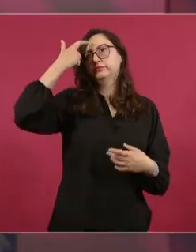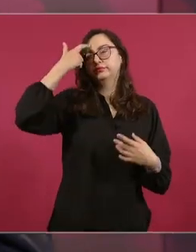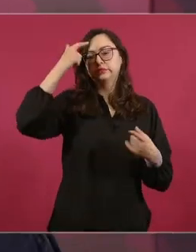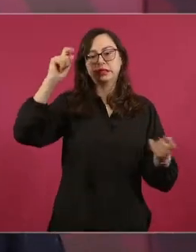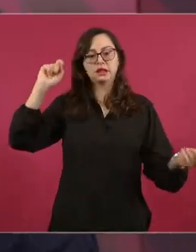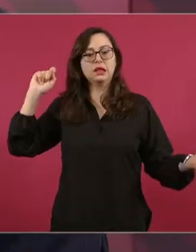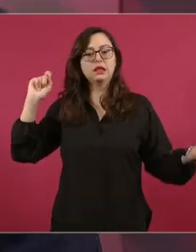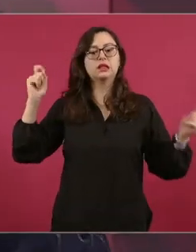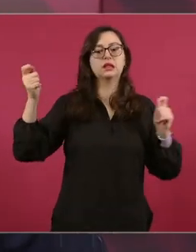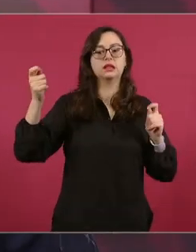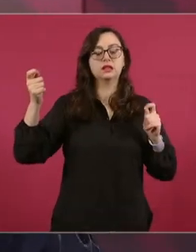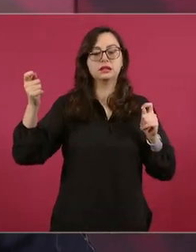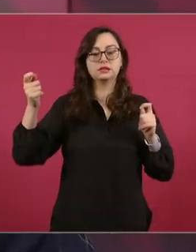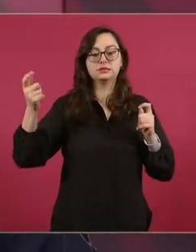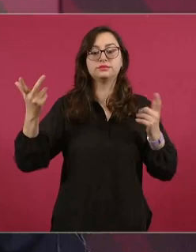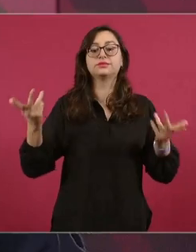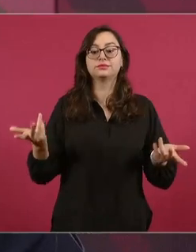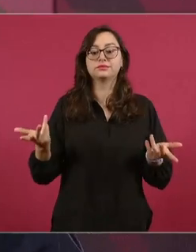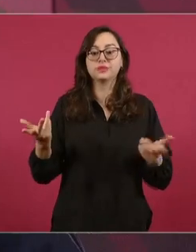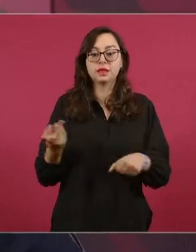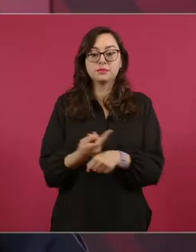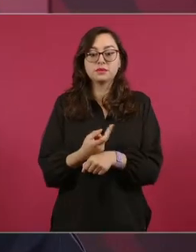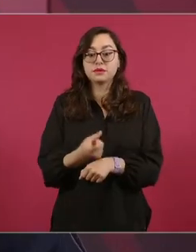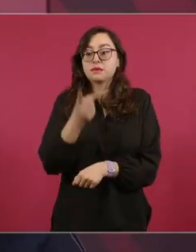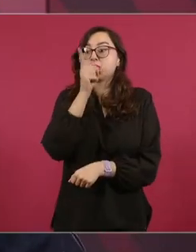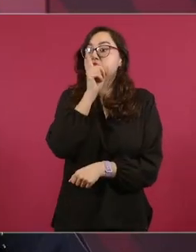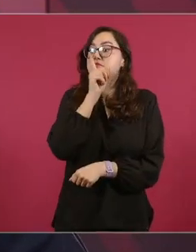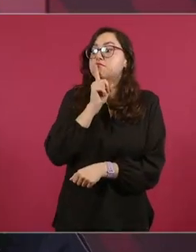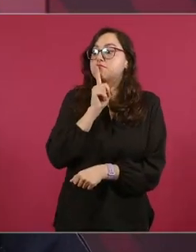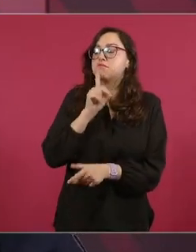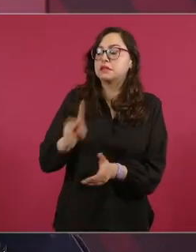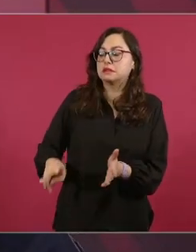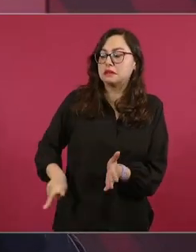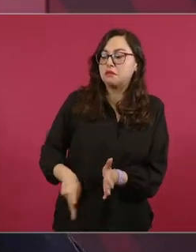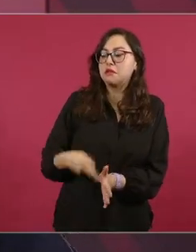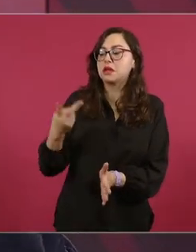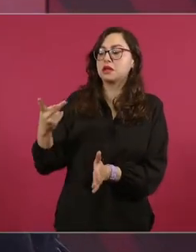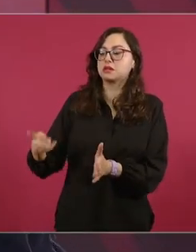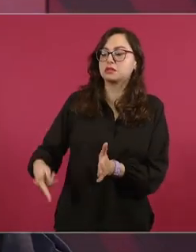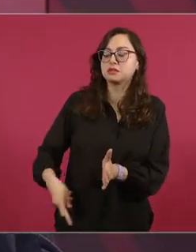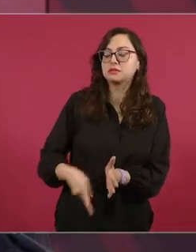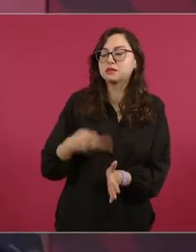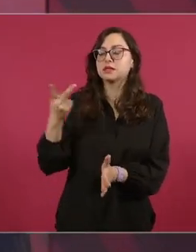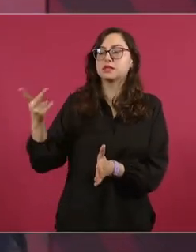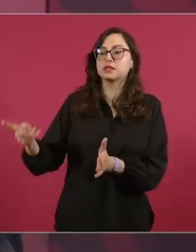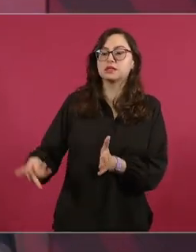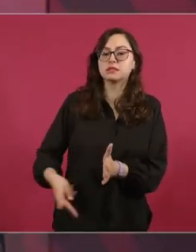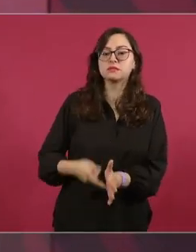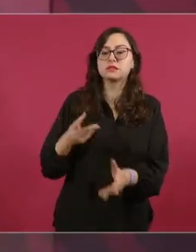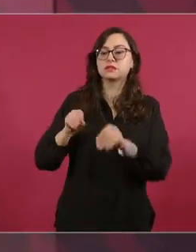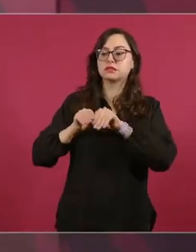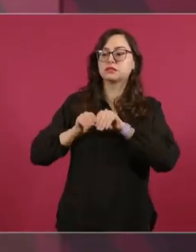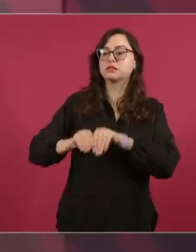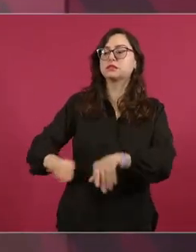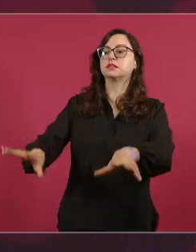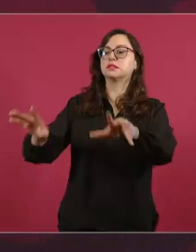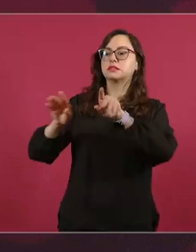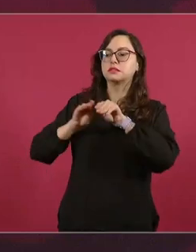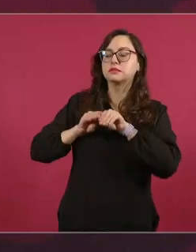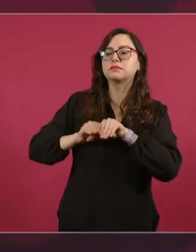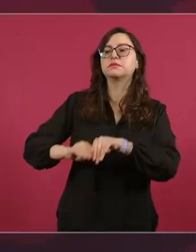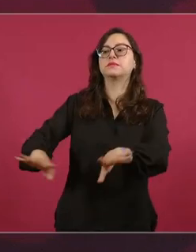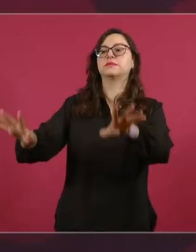porque una mentira que se repite muchas veces puede convertirse en verdad. Eso decía